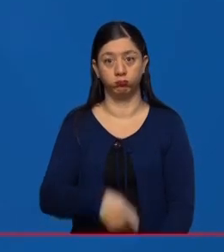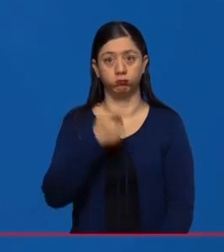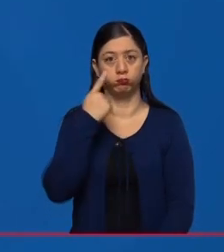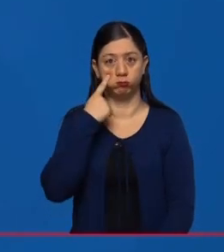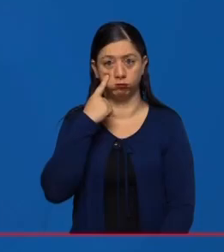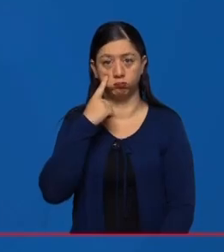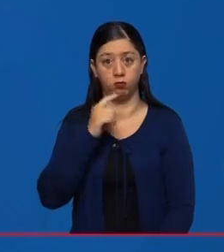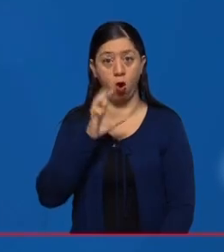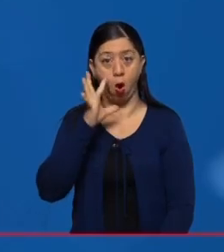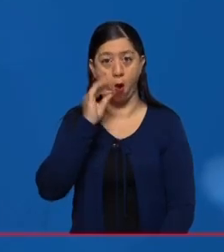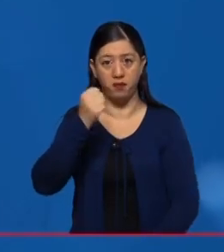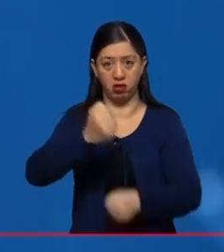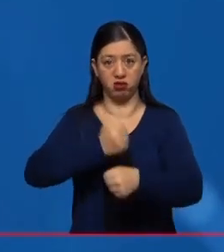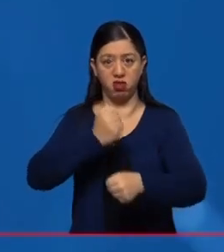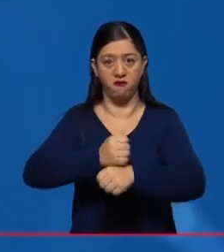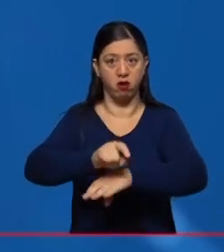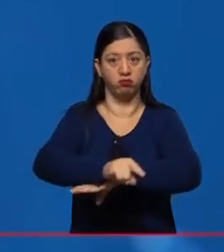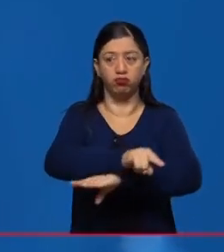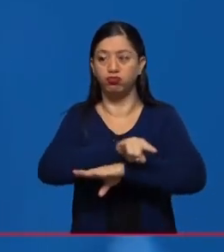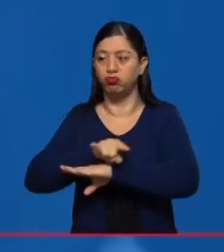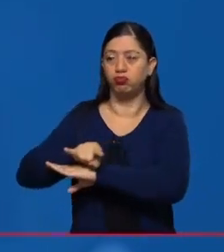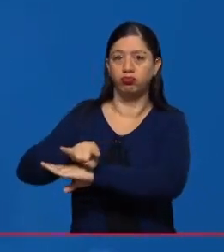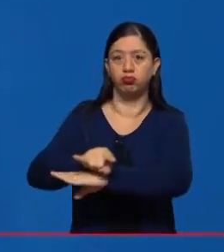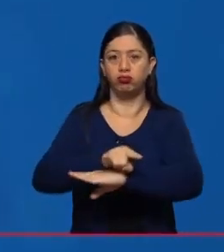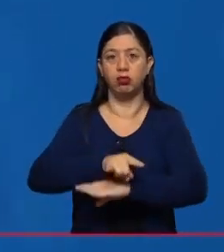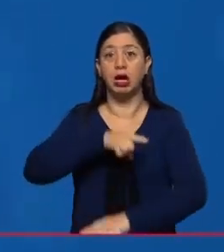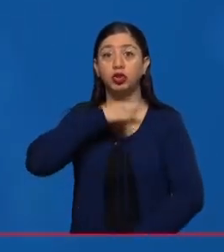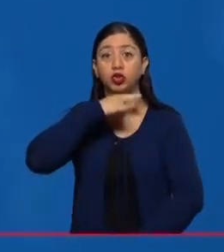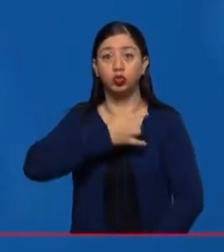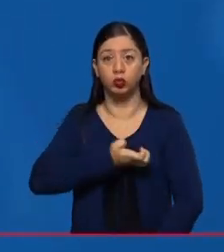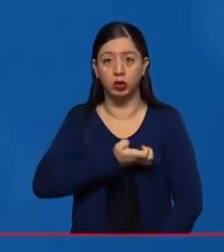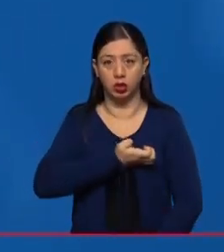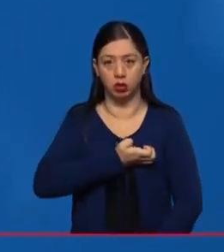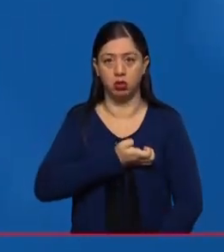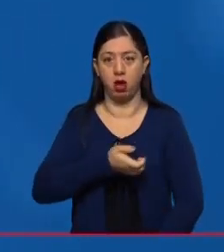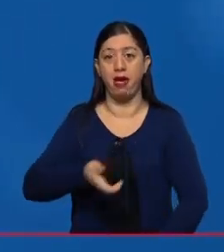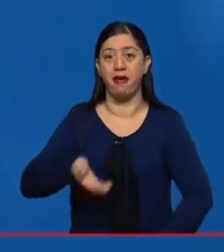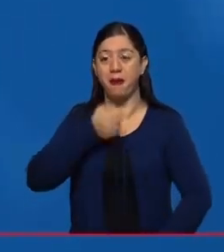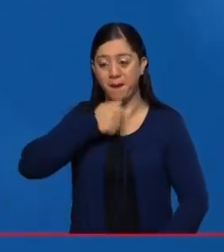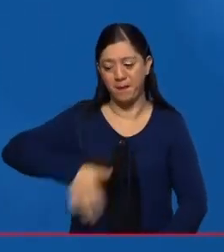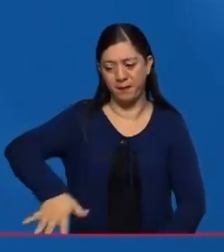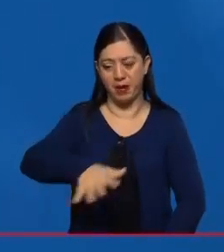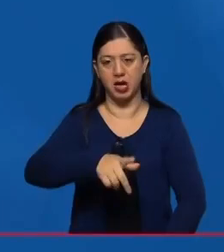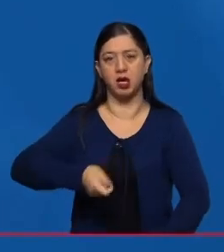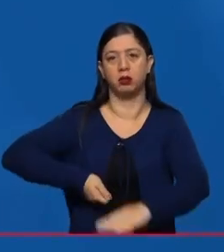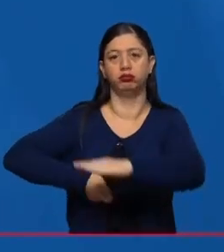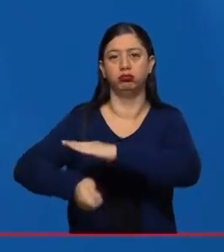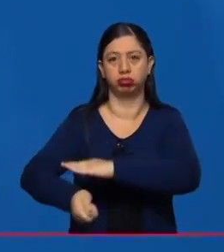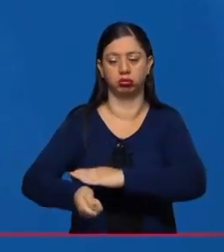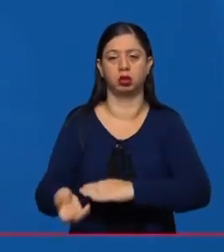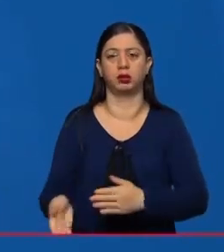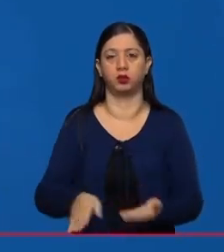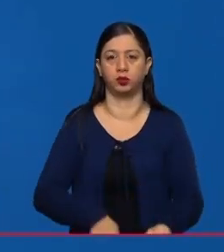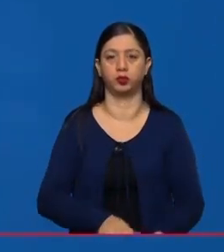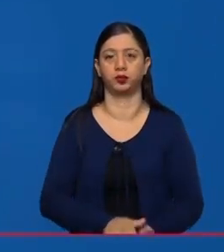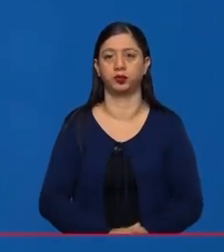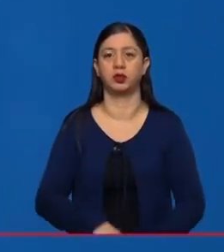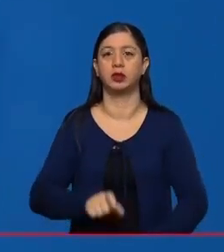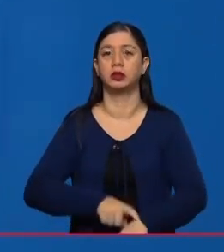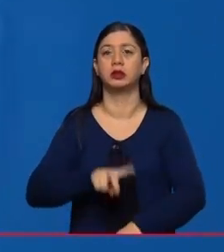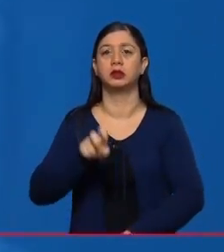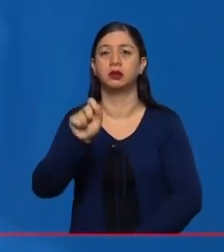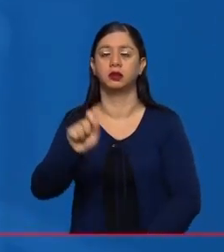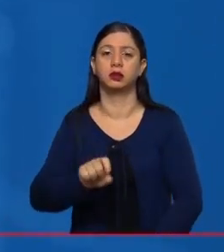un escolta que prestaba sus servicios a la alcaldía de Yumbo fue asesinado en el parque de ese municipio. Diego Candelo, son las 7 de la mañana, 13